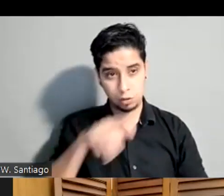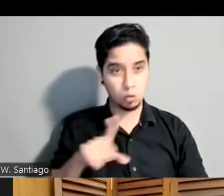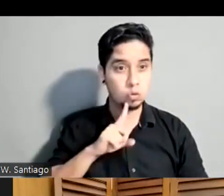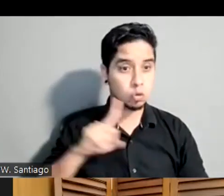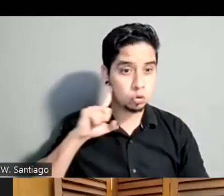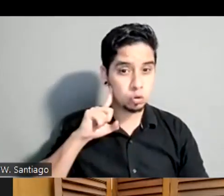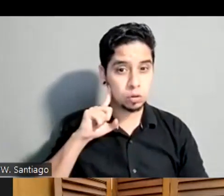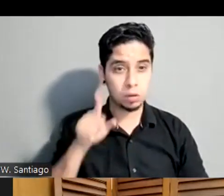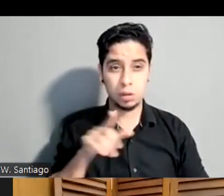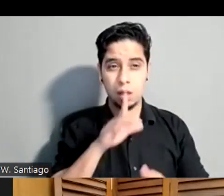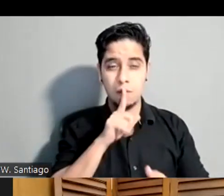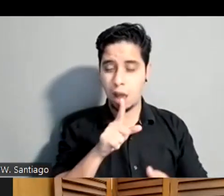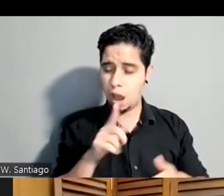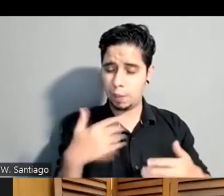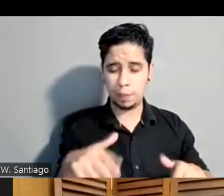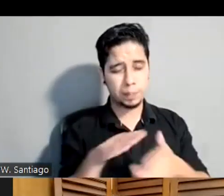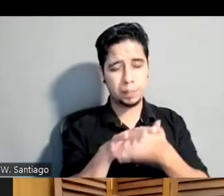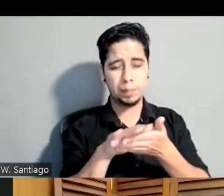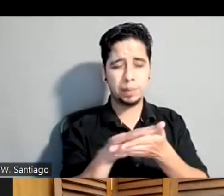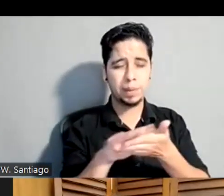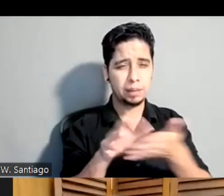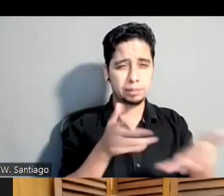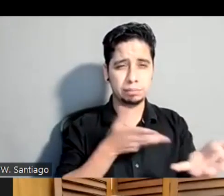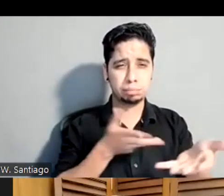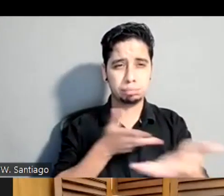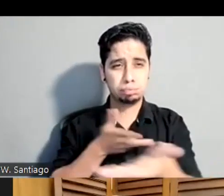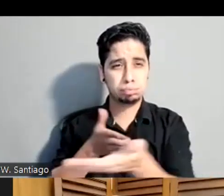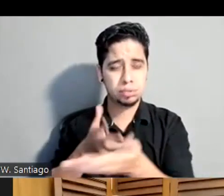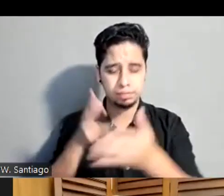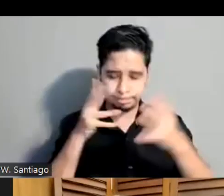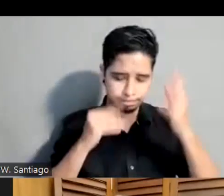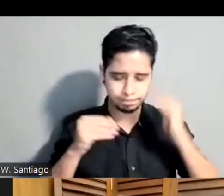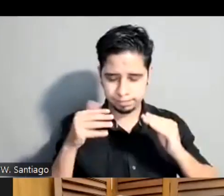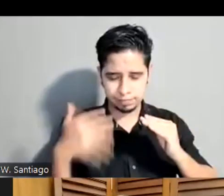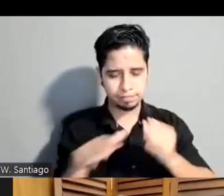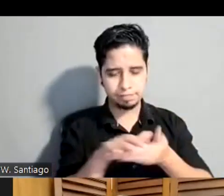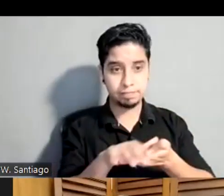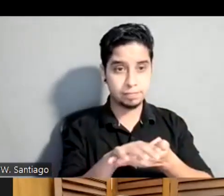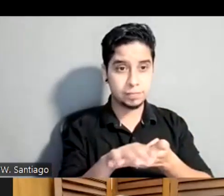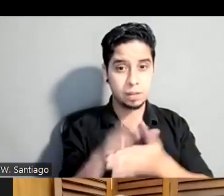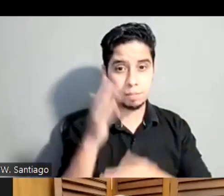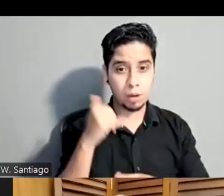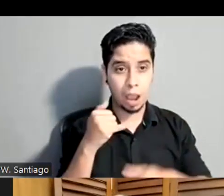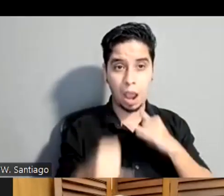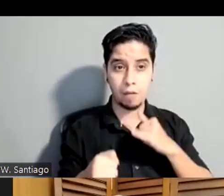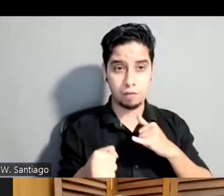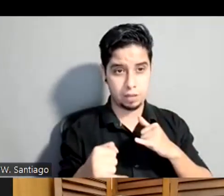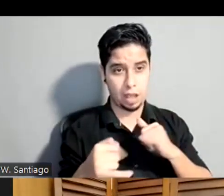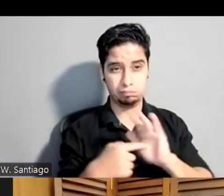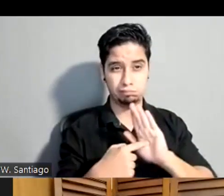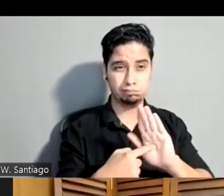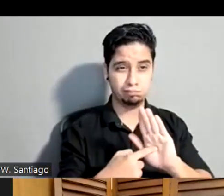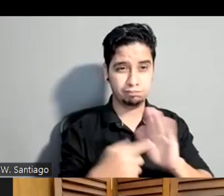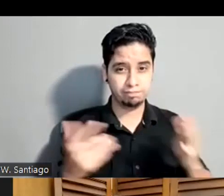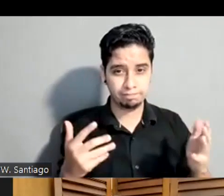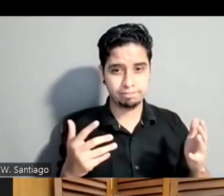fue chulísimo. Una experiencia bien chévere, porque al final de la presentación